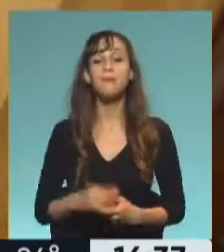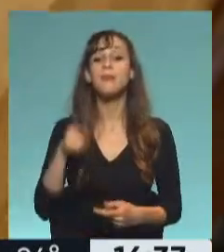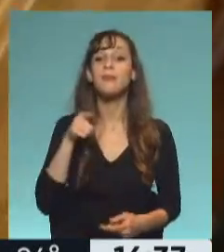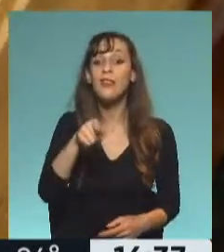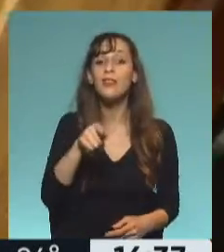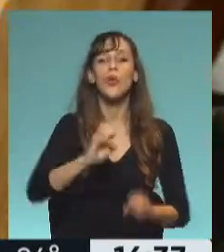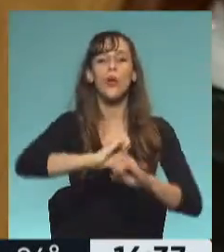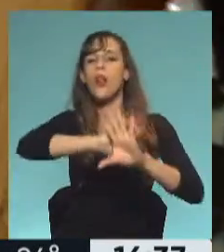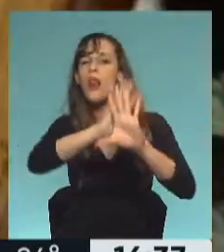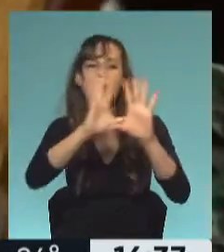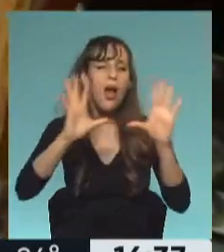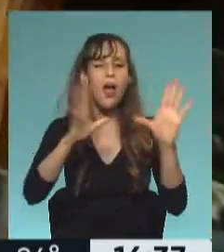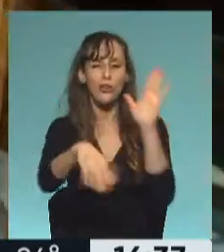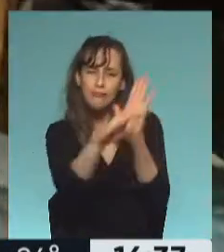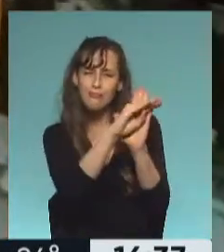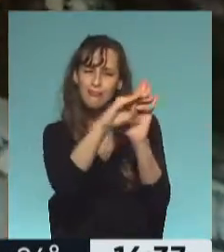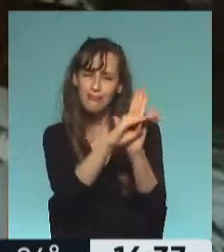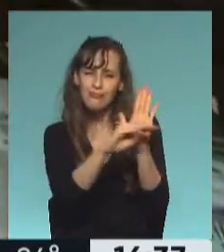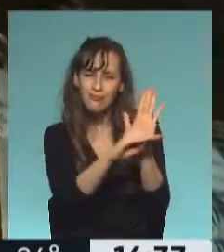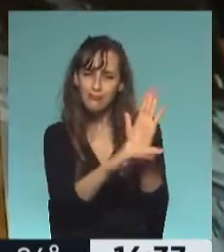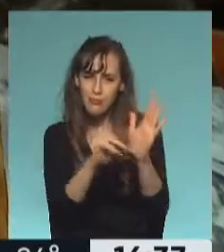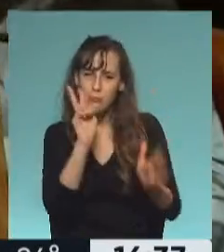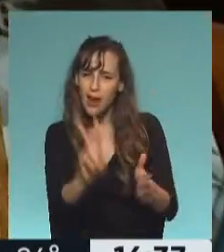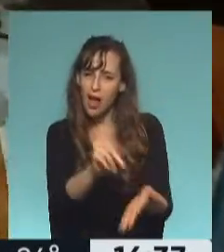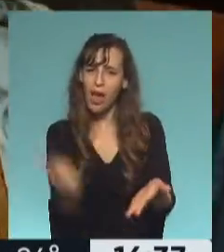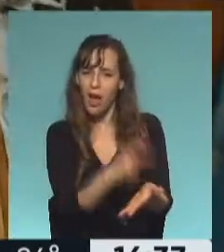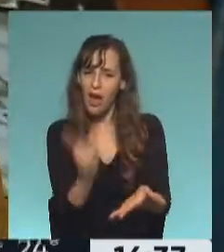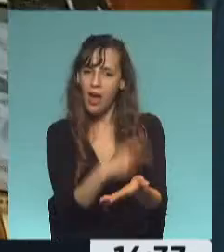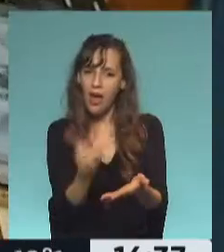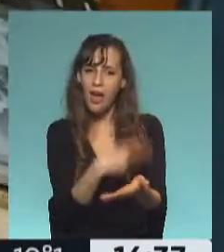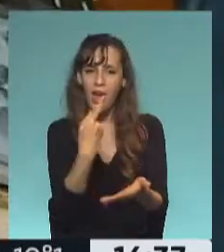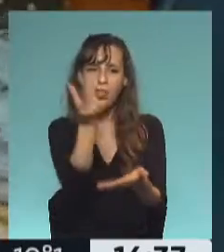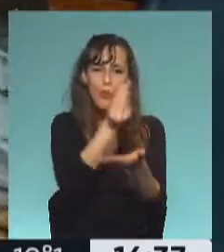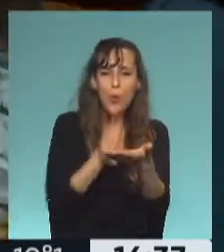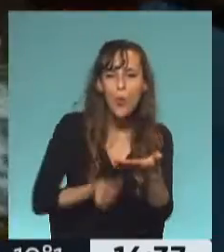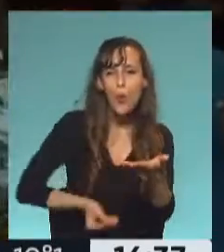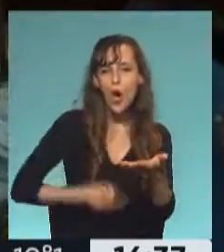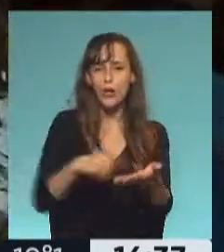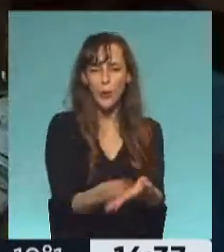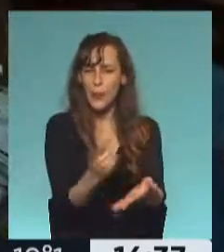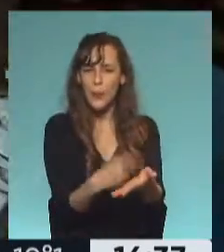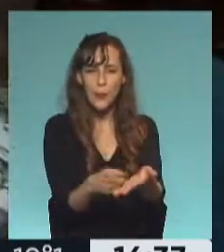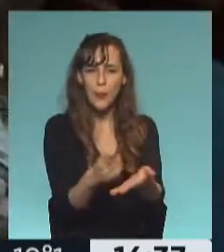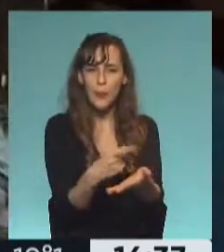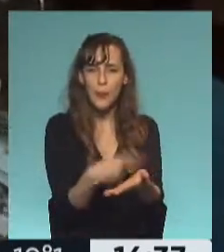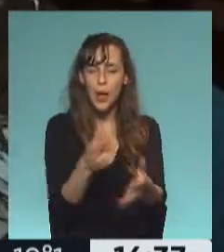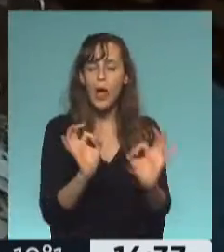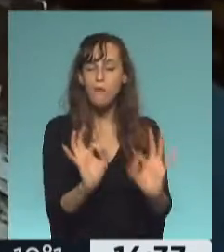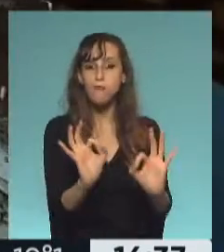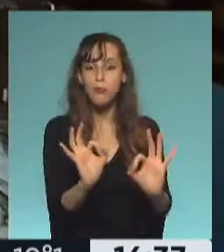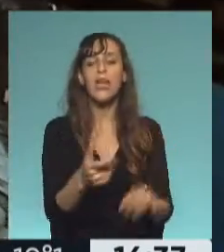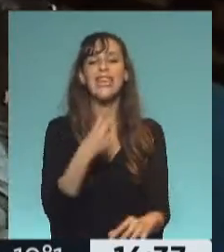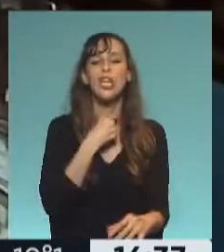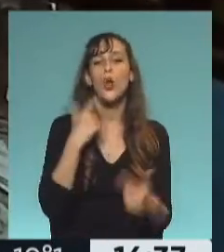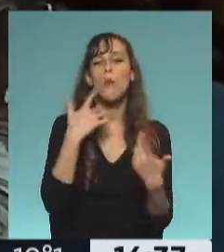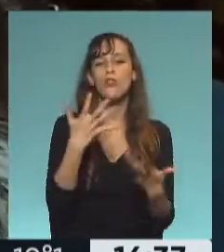es impresionante. Mirá, con realmente, los gráficos, las infografías. Sí, todos los gráficos. Me gustaría mostrarle lo